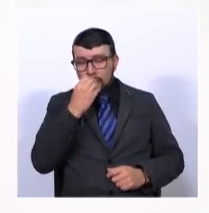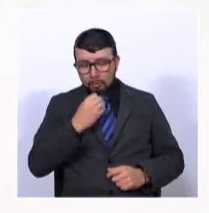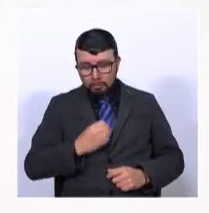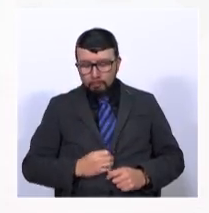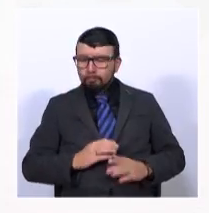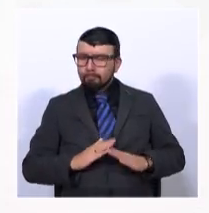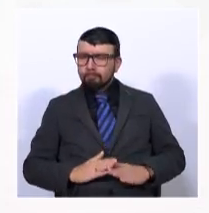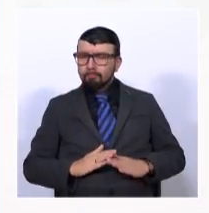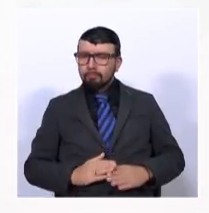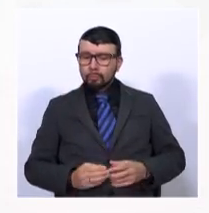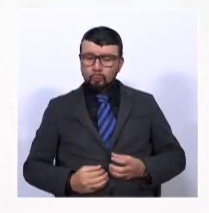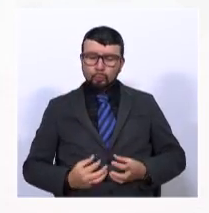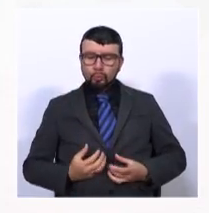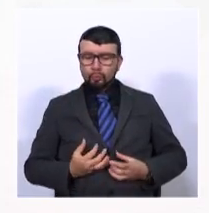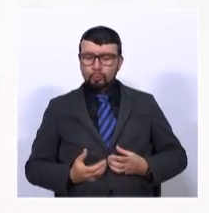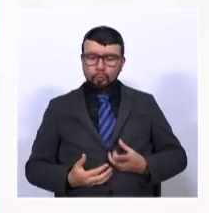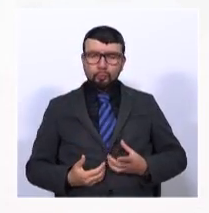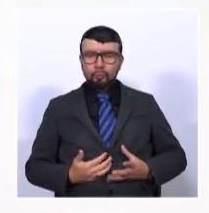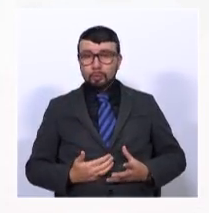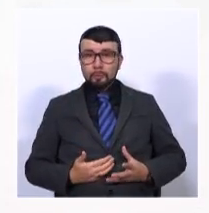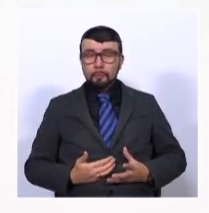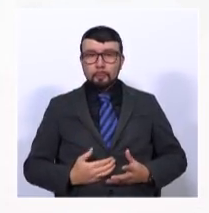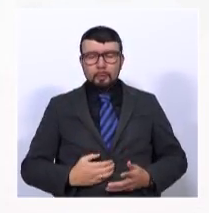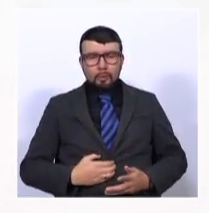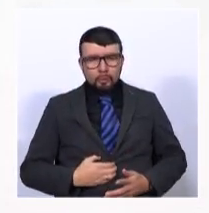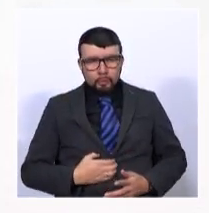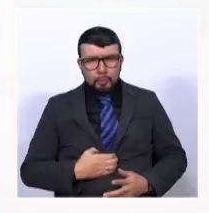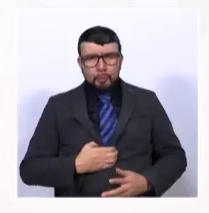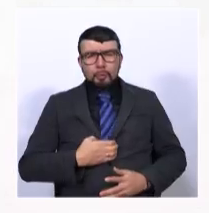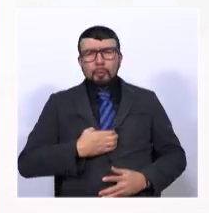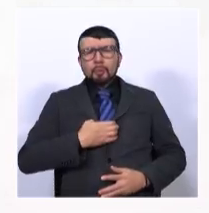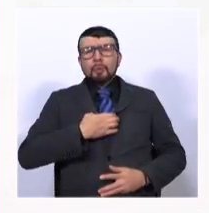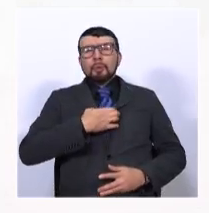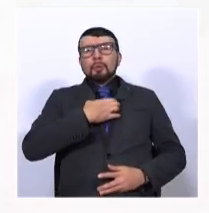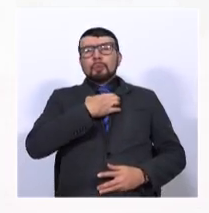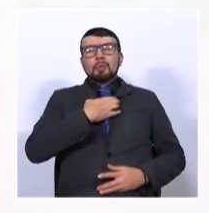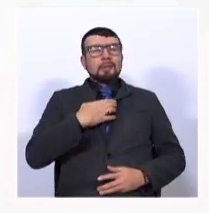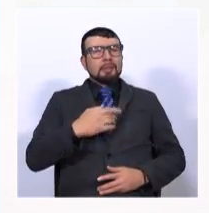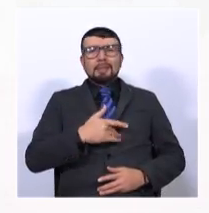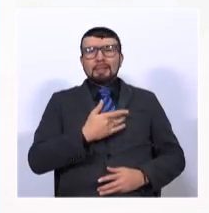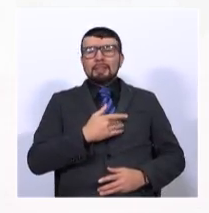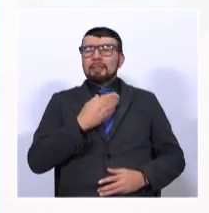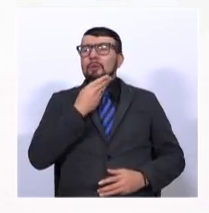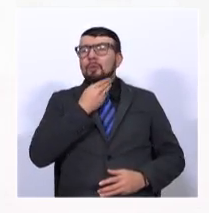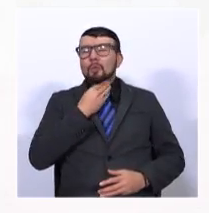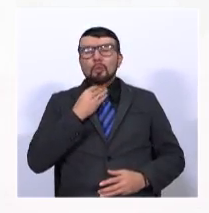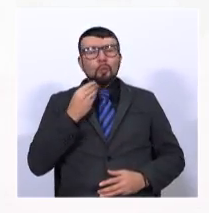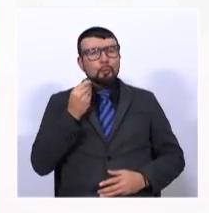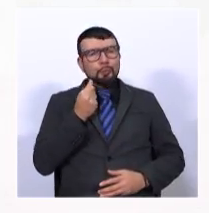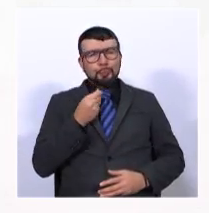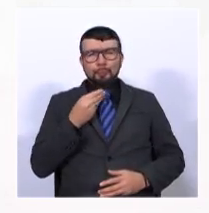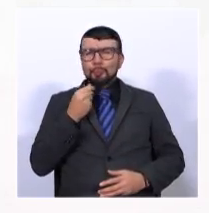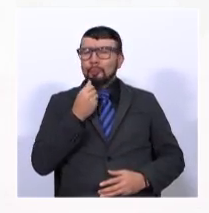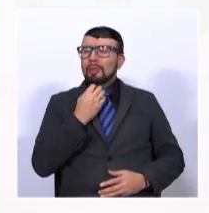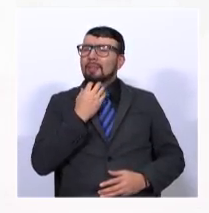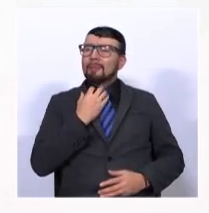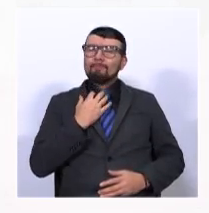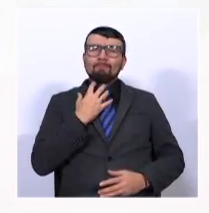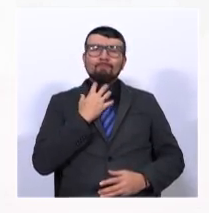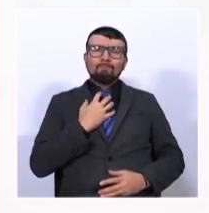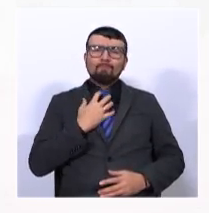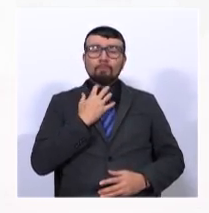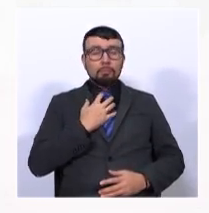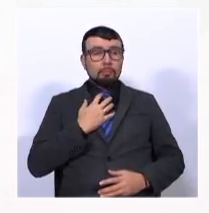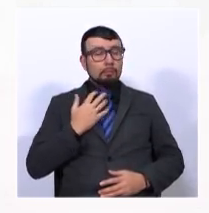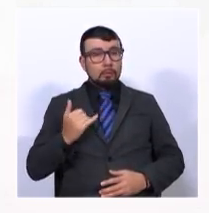estómago, aquí se siente la sensación malestar. Él dice, siento como una pelusa acá. El